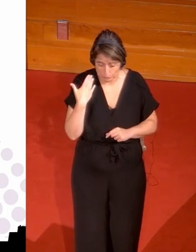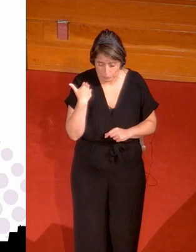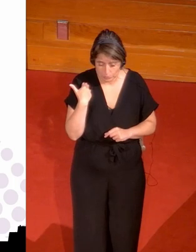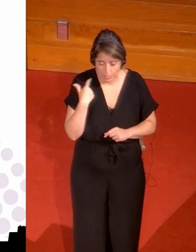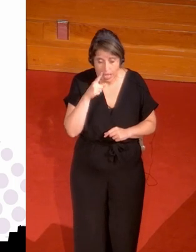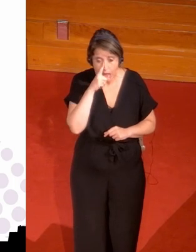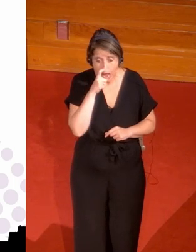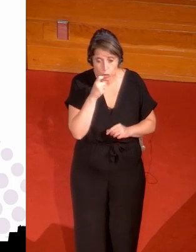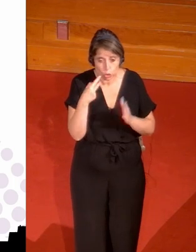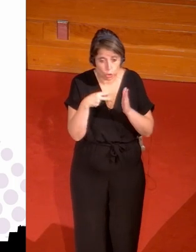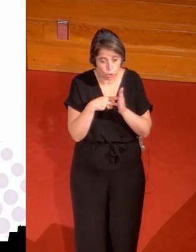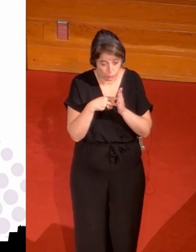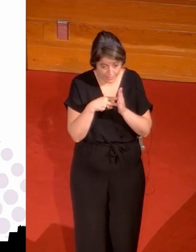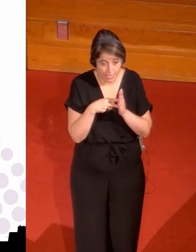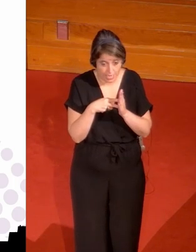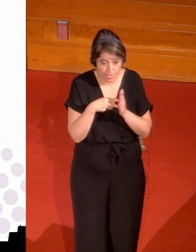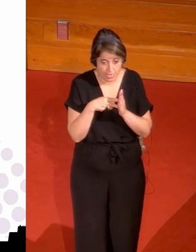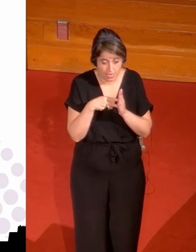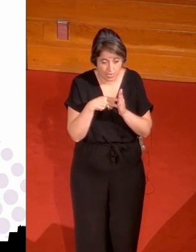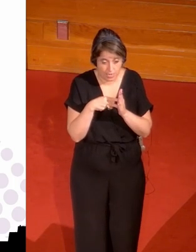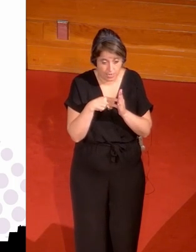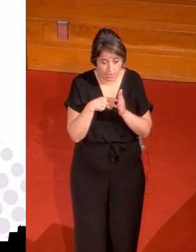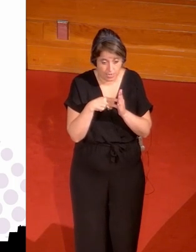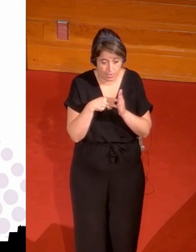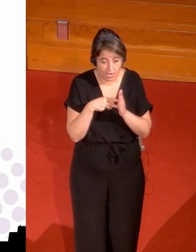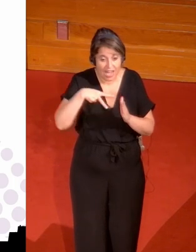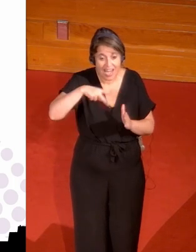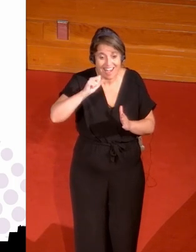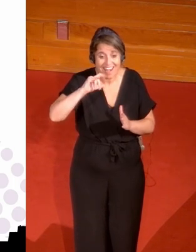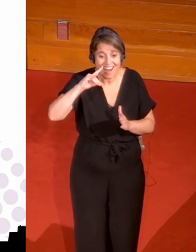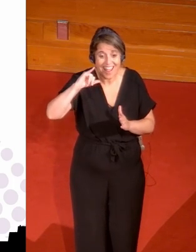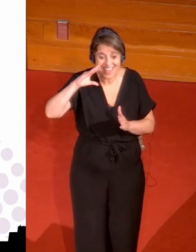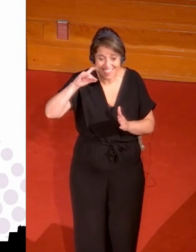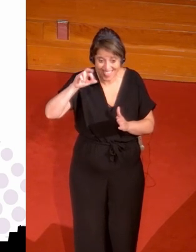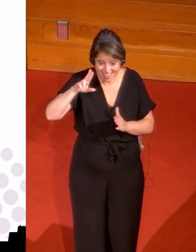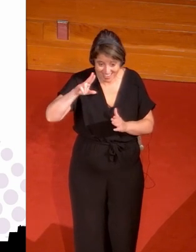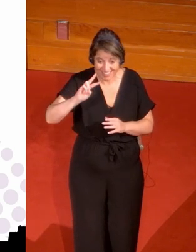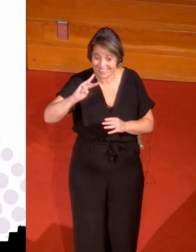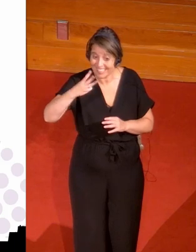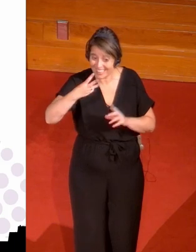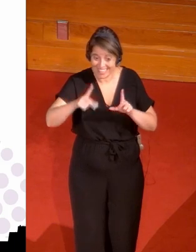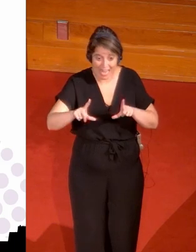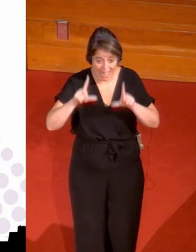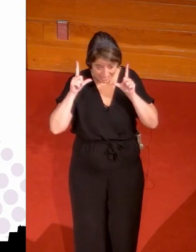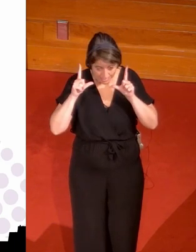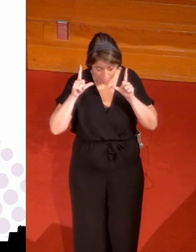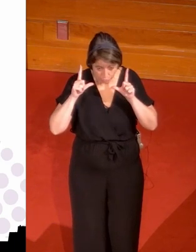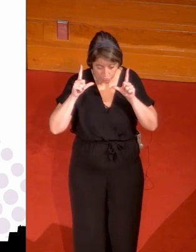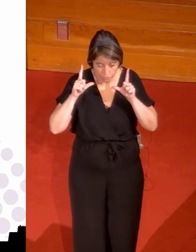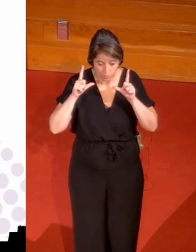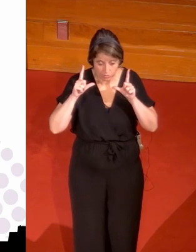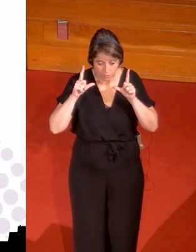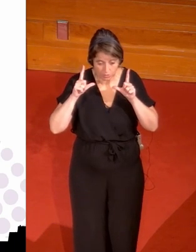en en el año 2000 con Ralph neider tercer candidato que suponemos